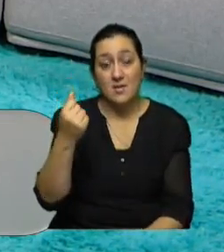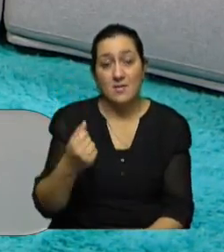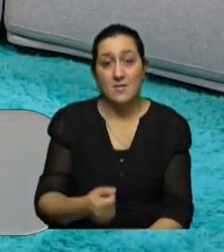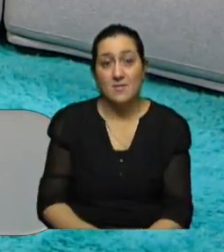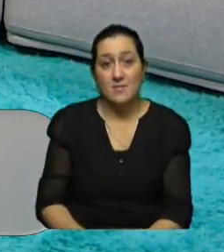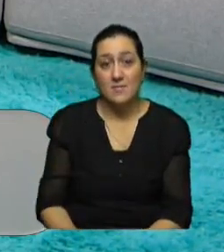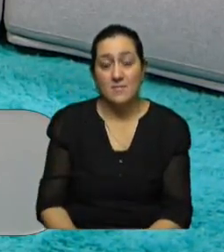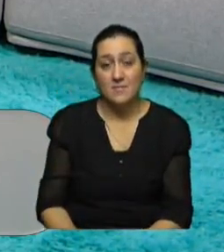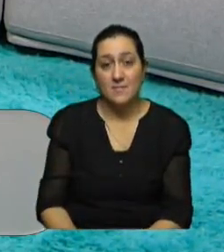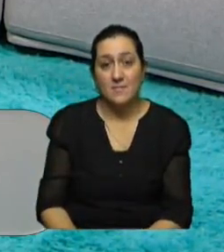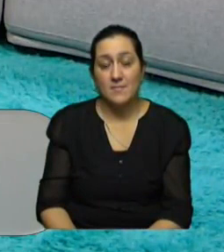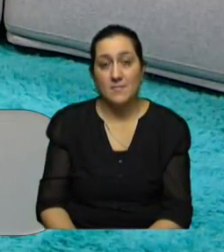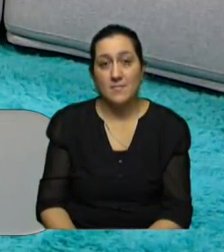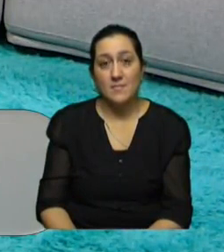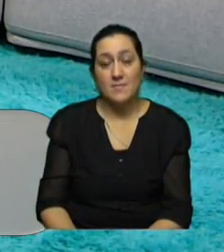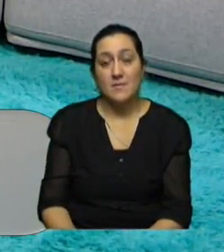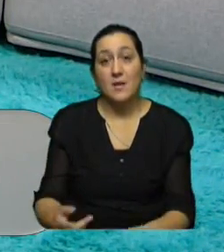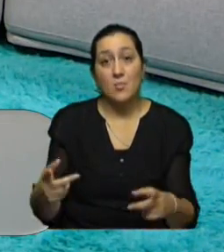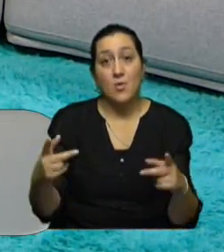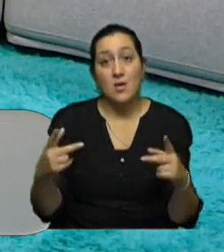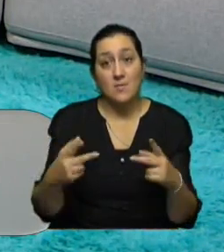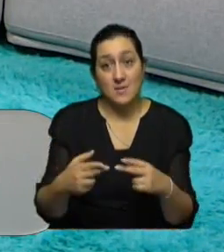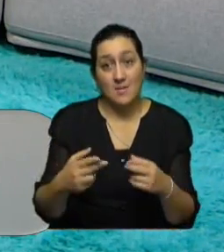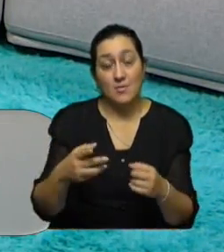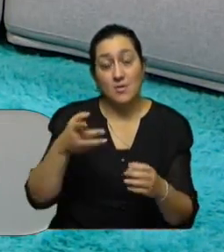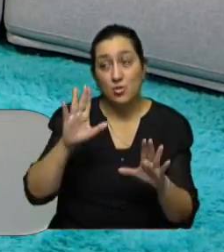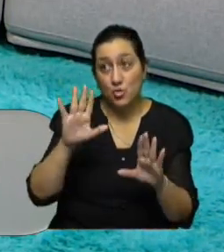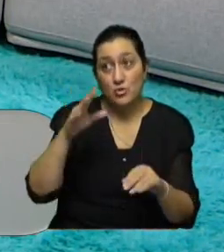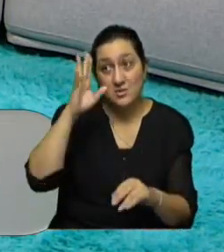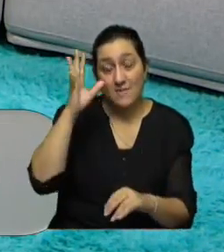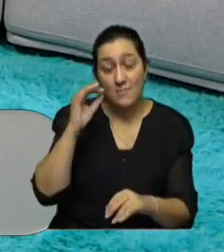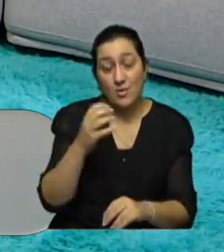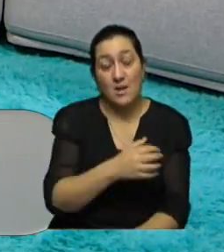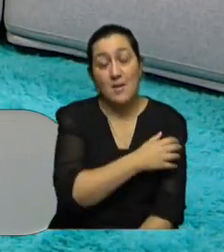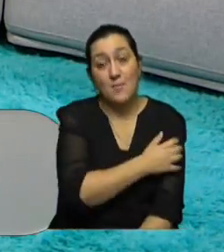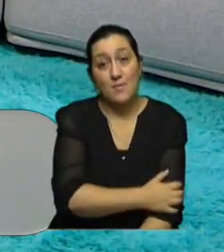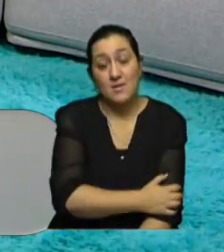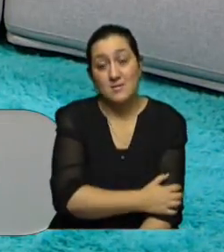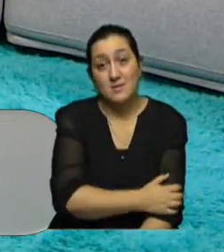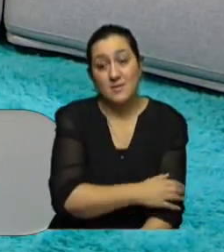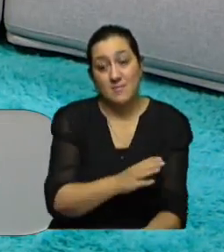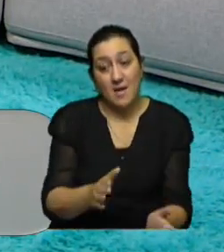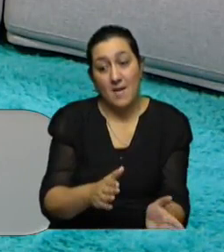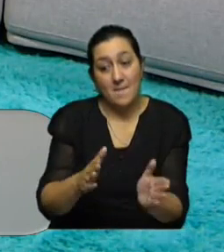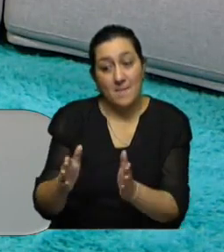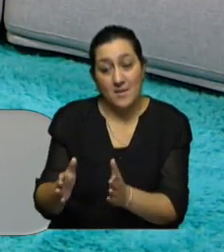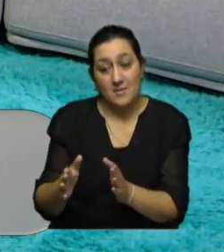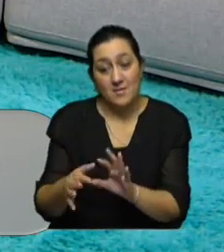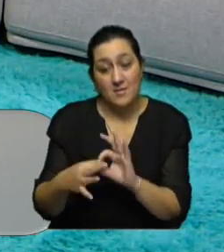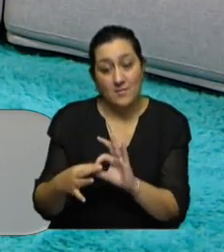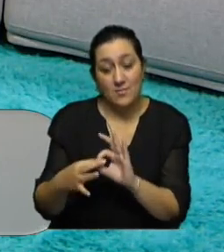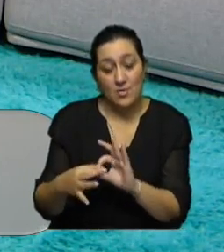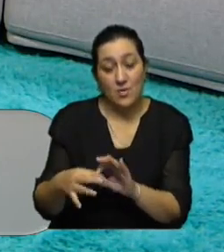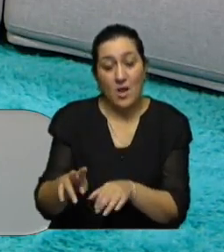que es bastante limitada, porque todos sabemos que la pobreza va más allá de la cuestión vinculada a los